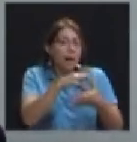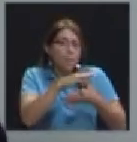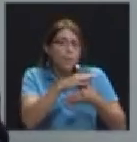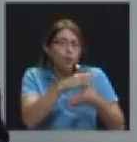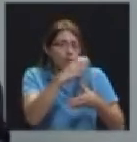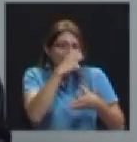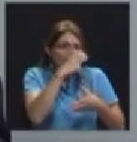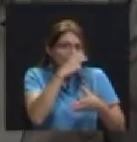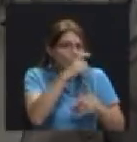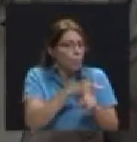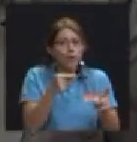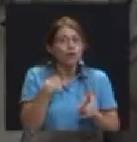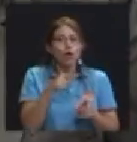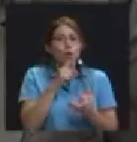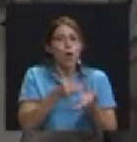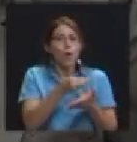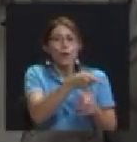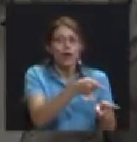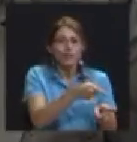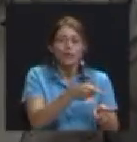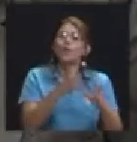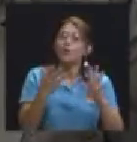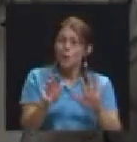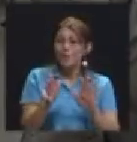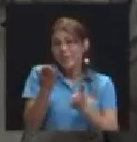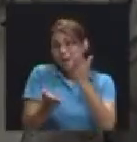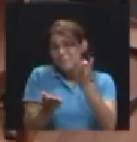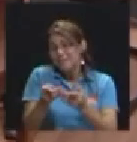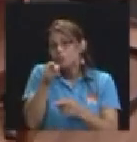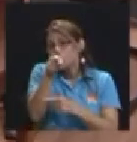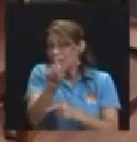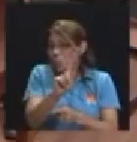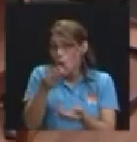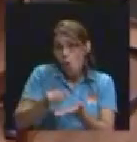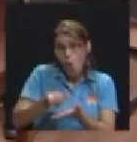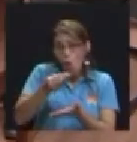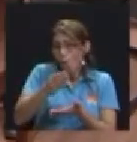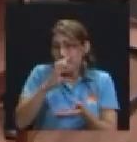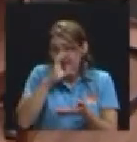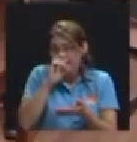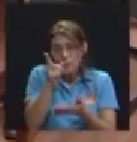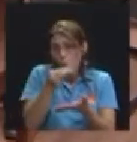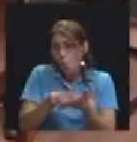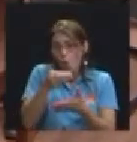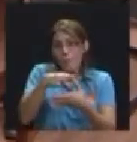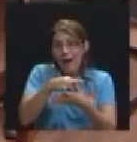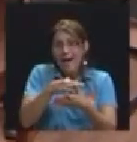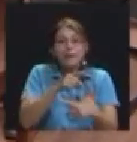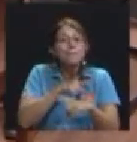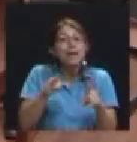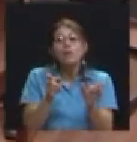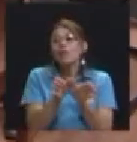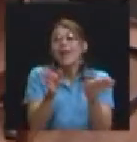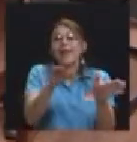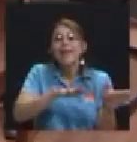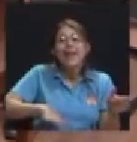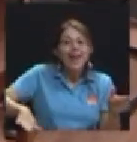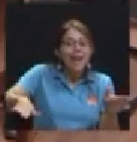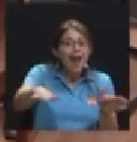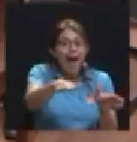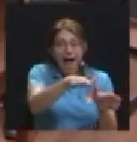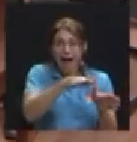pero el costarricense medio no es vegetariano. Posiblemente porque si hay vegetarianos va a haber más vegetales que lo